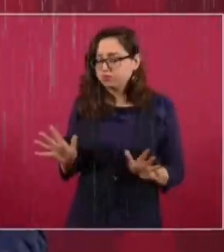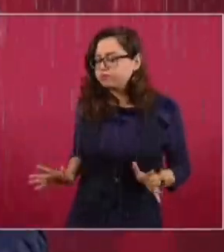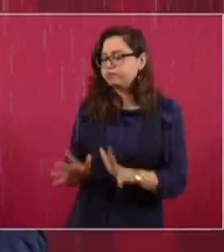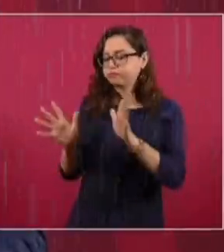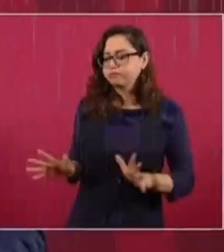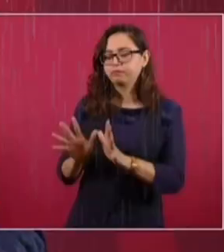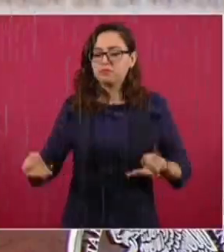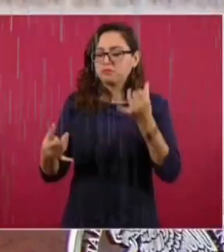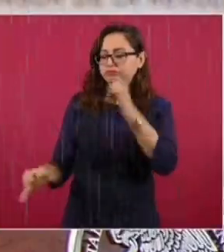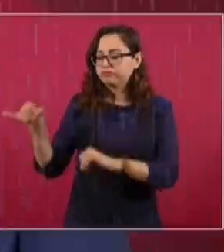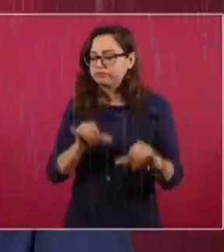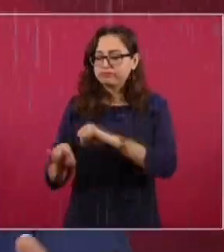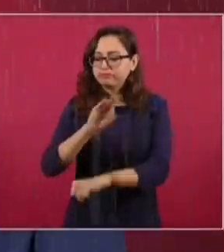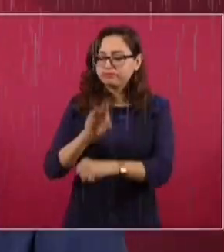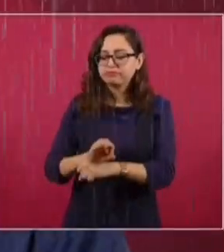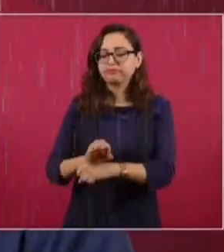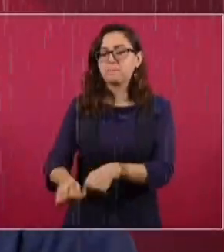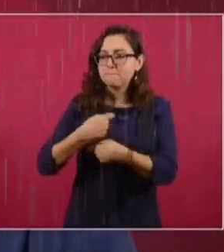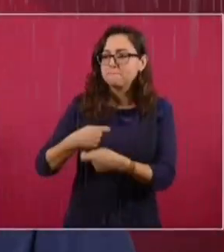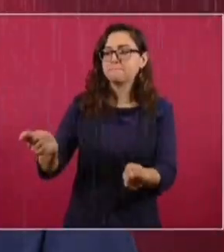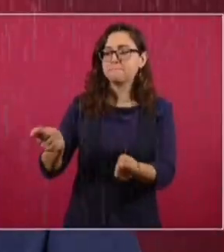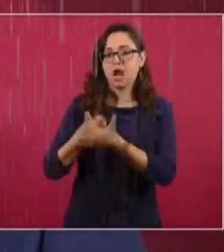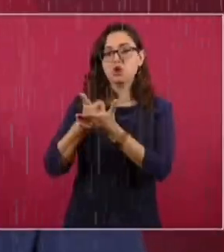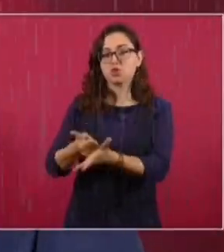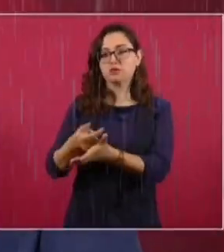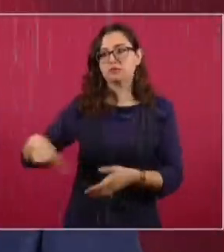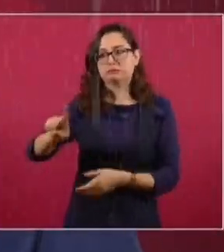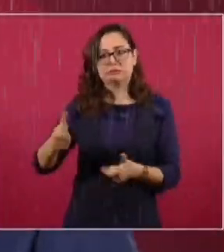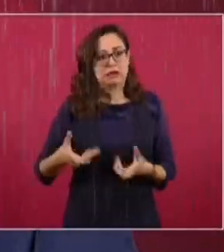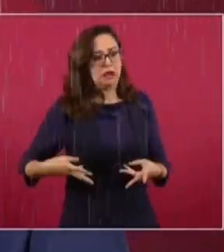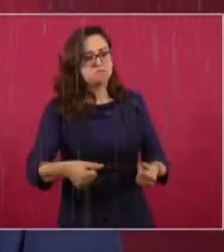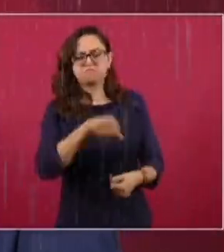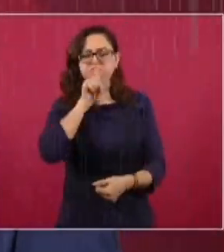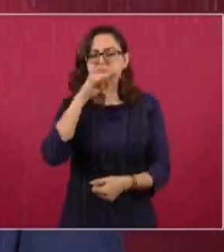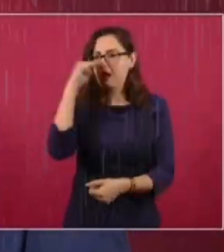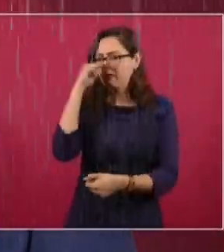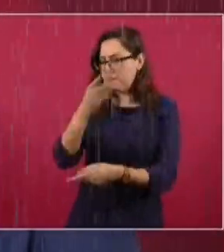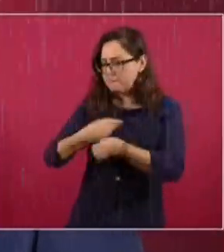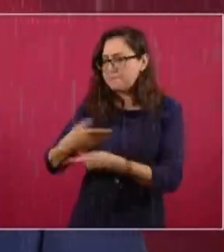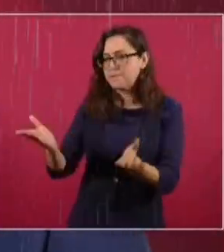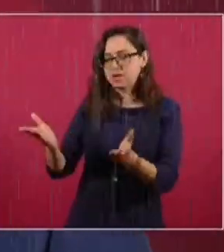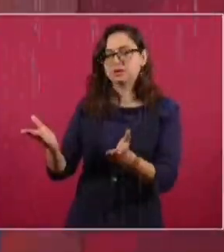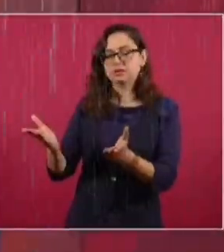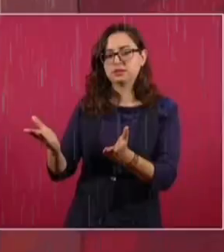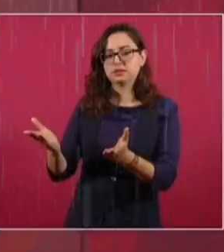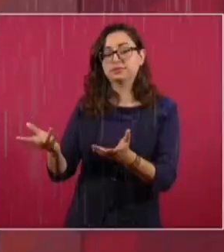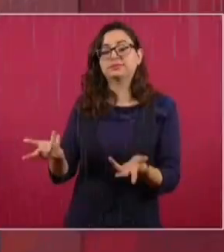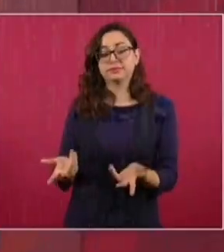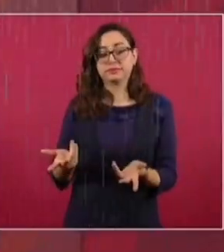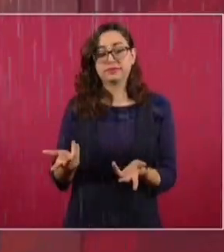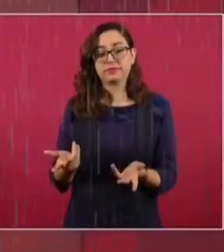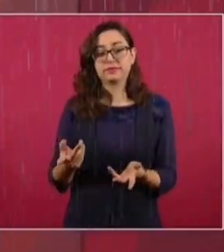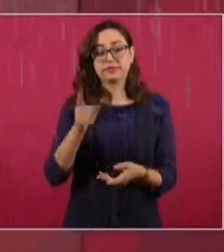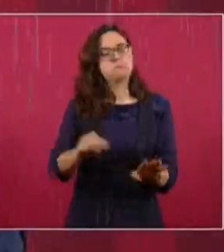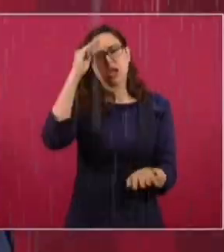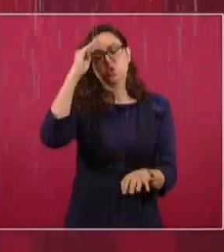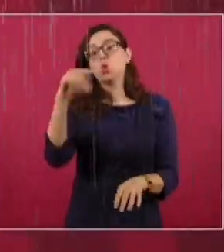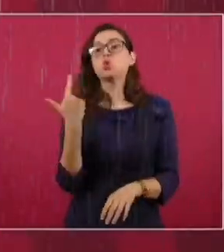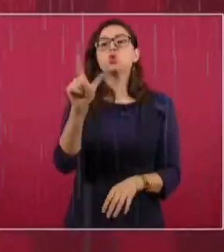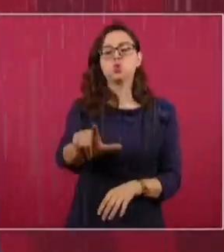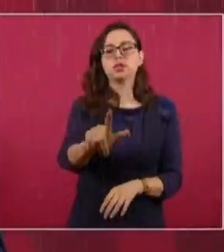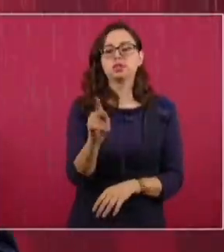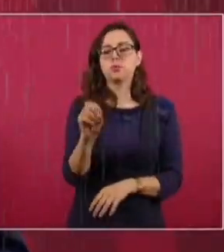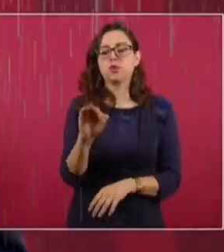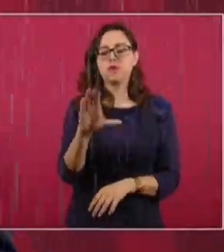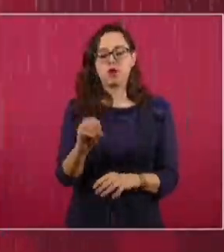en la entrega de fertilizantes. Hay que tomar en cuenta que es un porcentaje la tortilla que se vende en las tortillerías. Y se